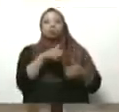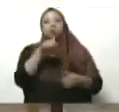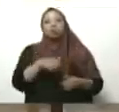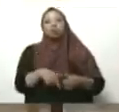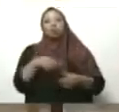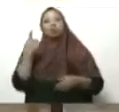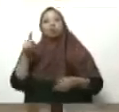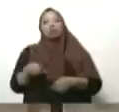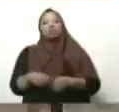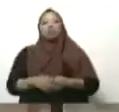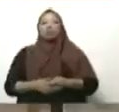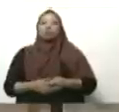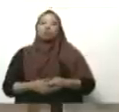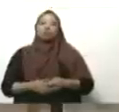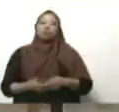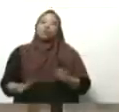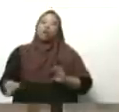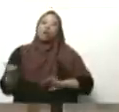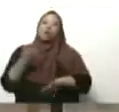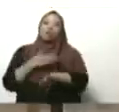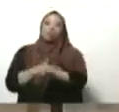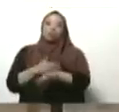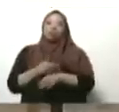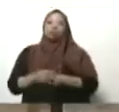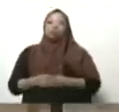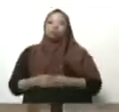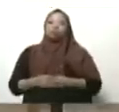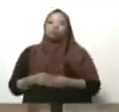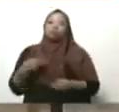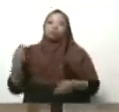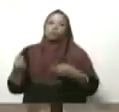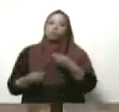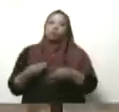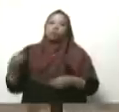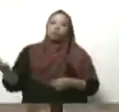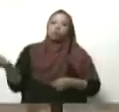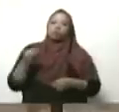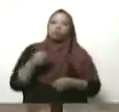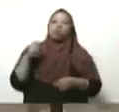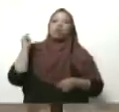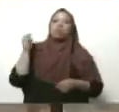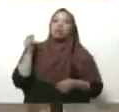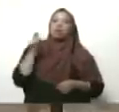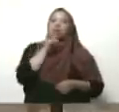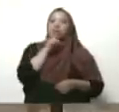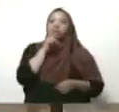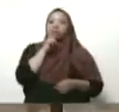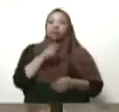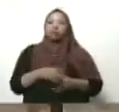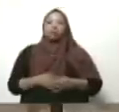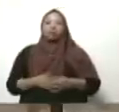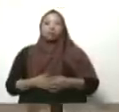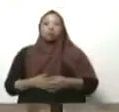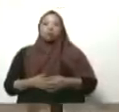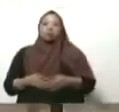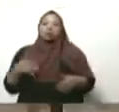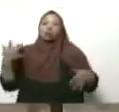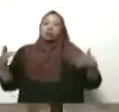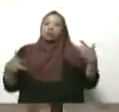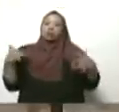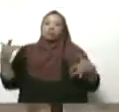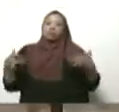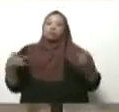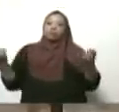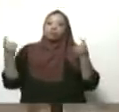delito sino para la prevención y con ellos estamos sumados a esta gran tarea por ser una actividad dirigida y